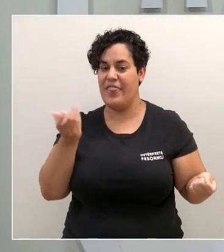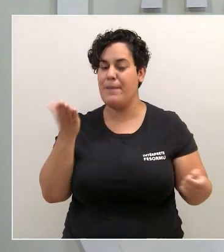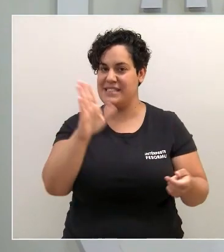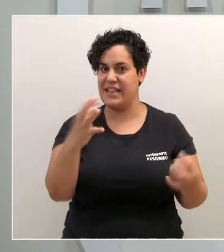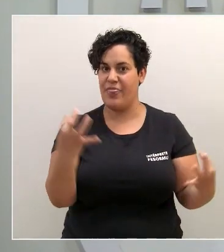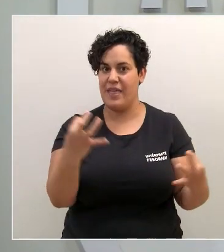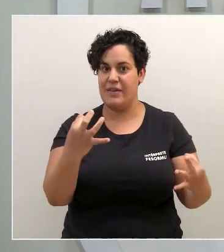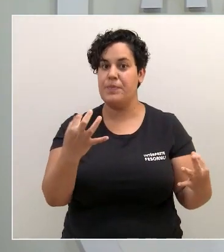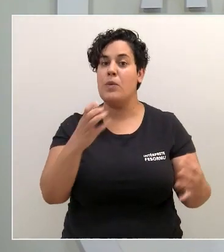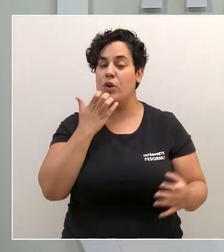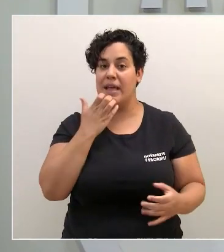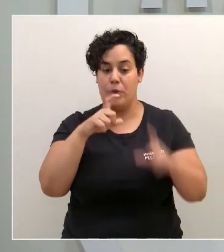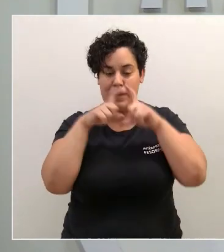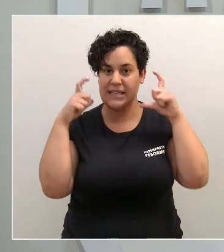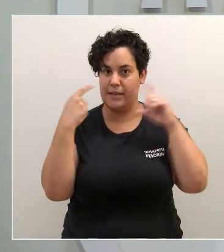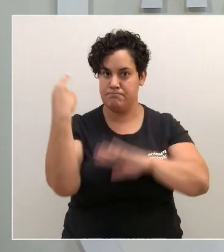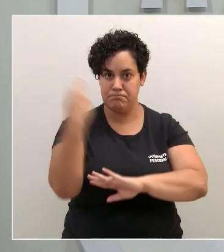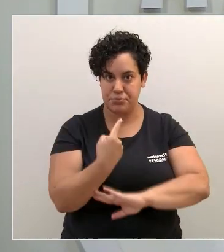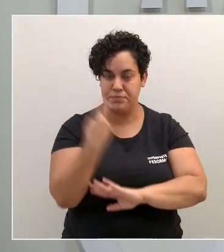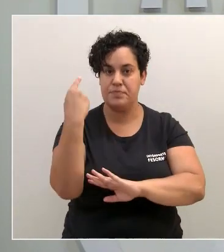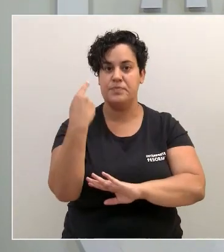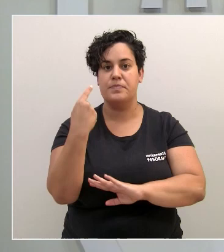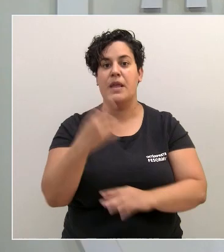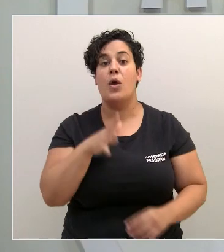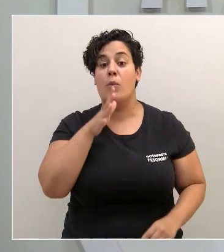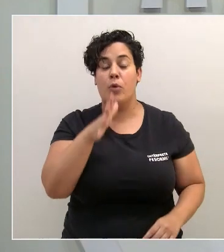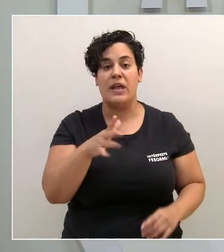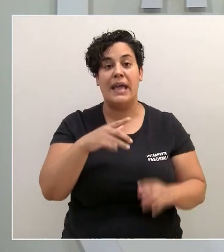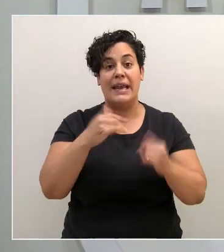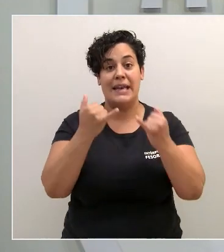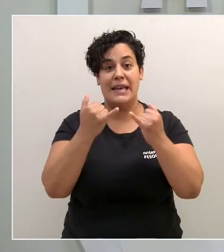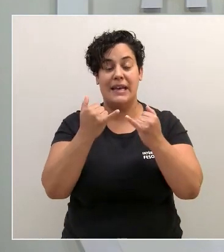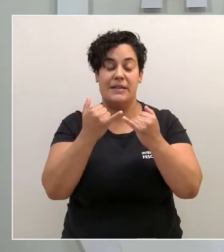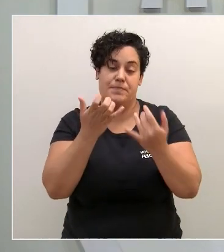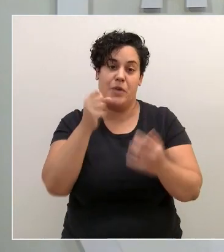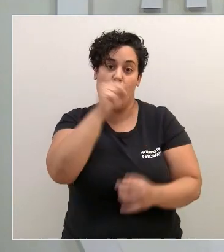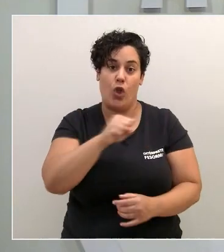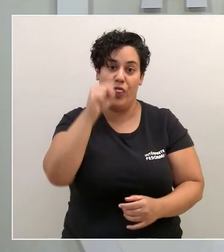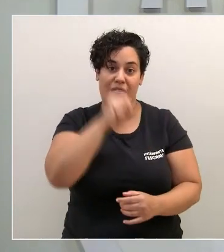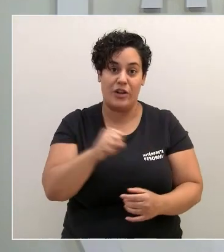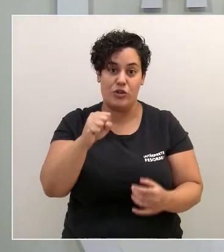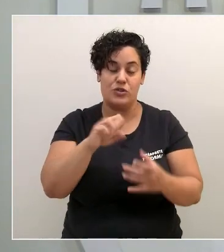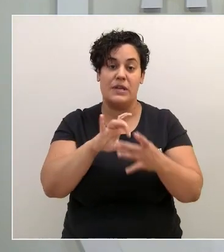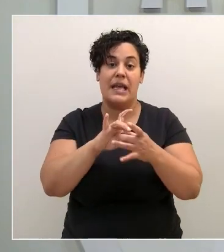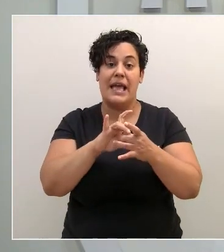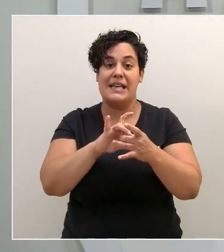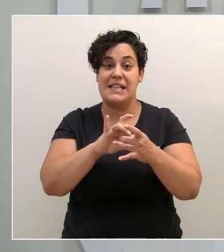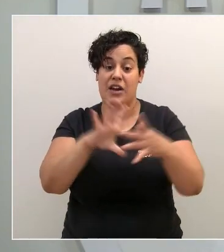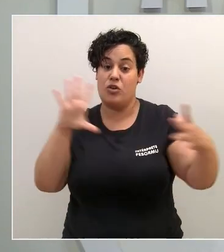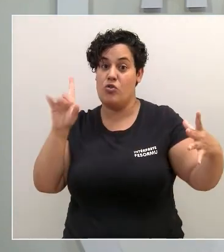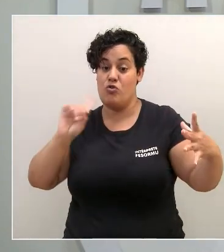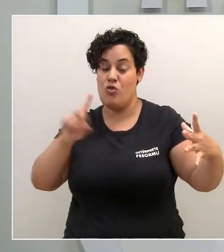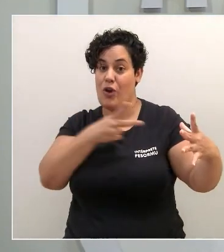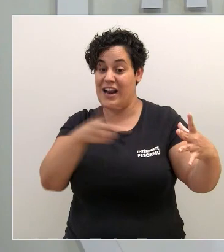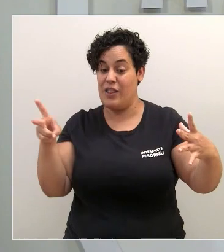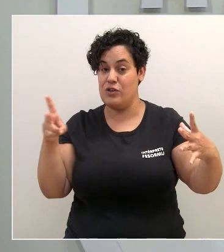con obligación de llevar mascarilla, sobre todo porque en este tipo de eventos no está relacionado con los brotes de las